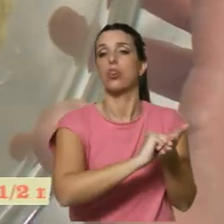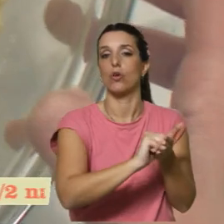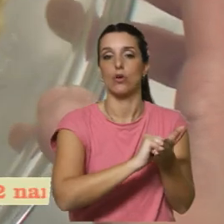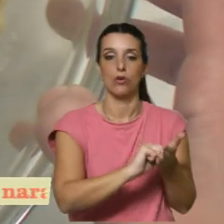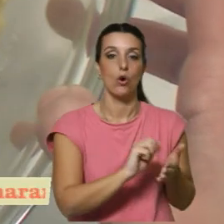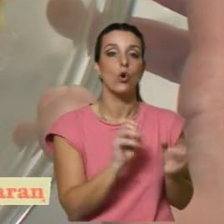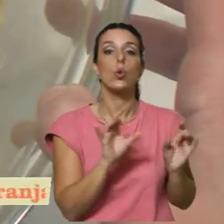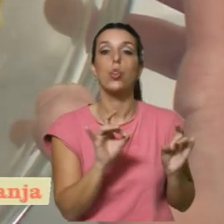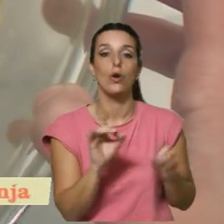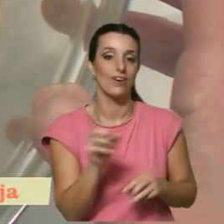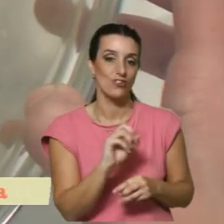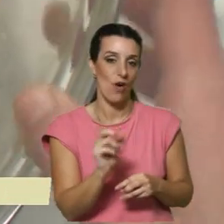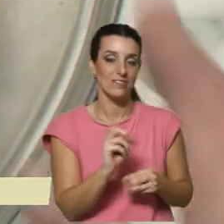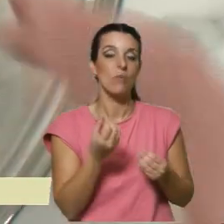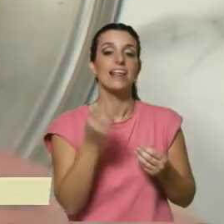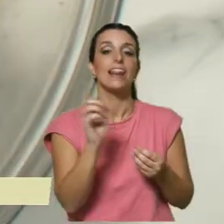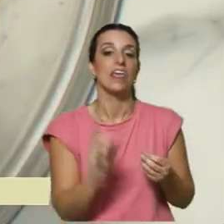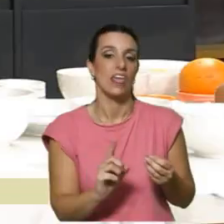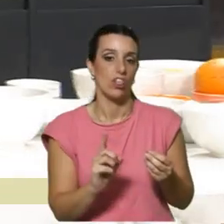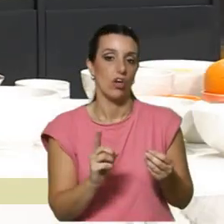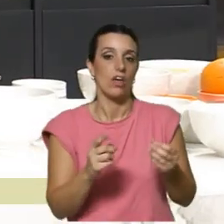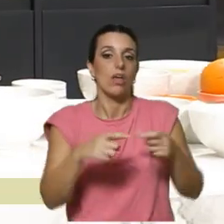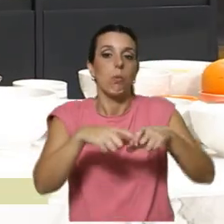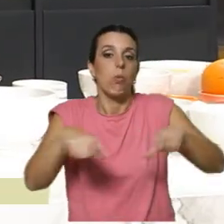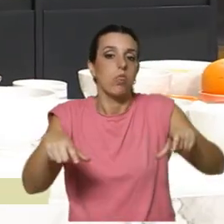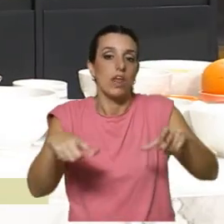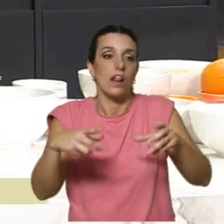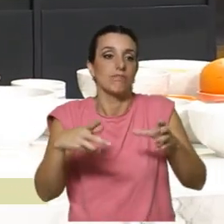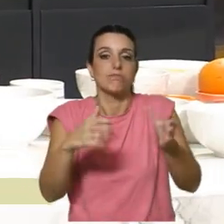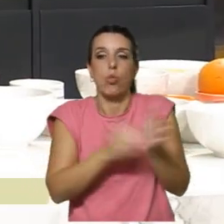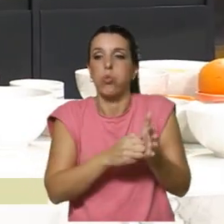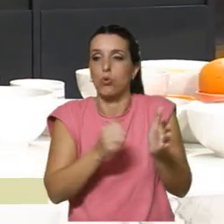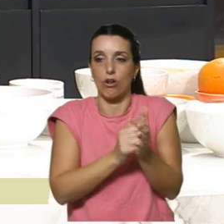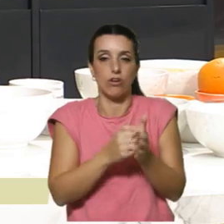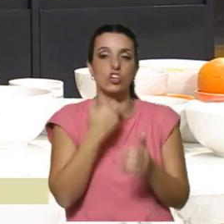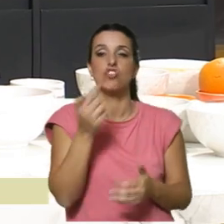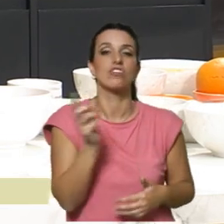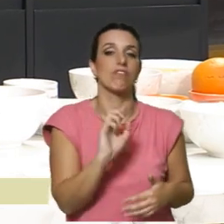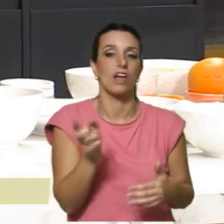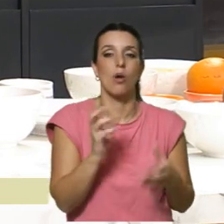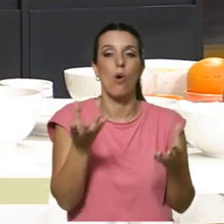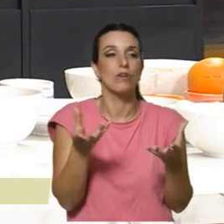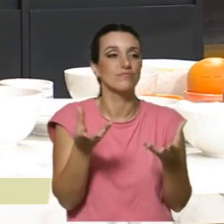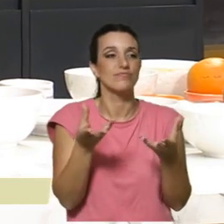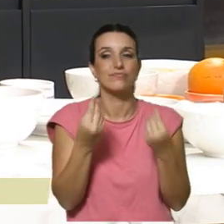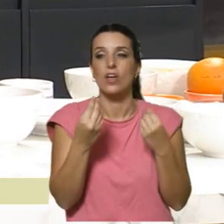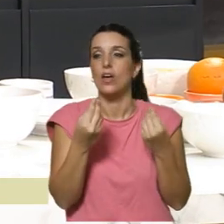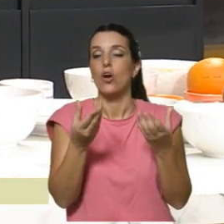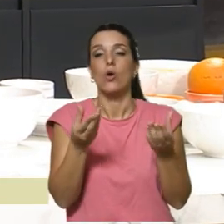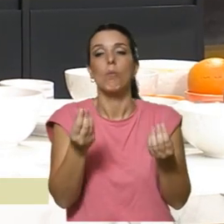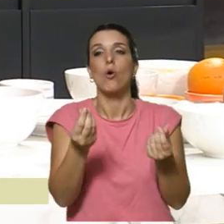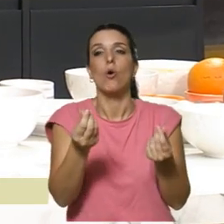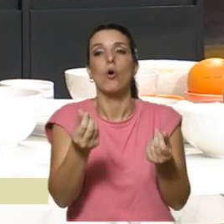crudo, porque te va a alargar mucha agua y te va a quedar como muy pelmazo, más tipo pudín, más tipo como un budín, quería decir, pero